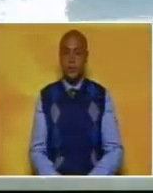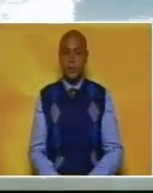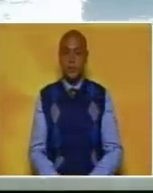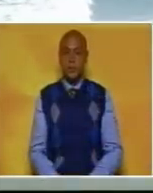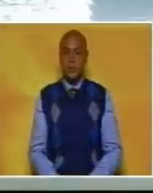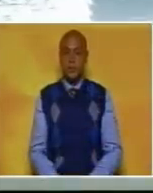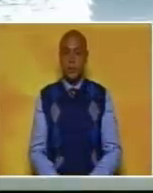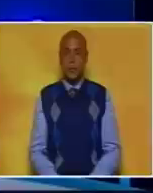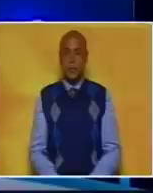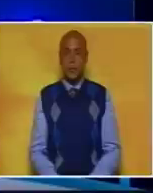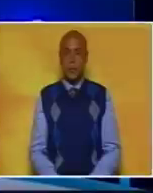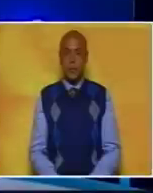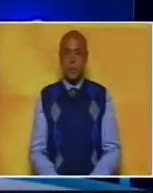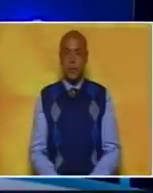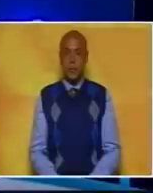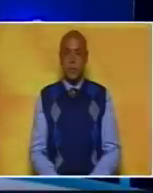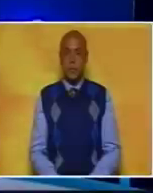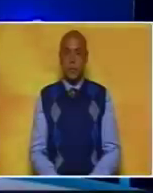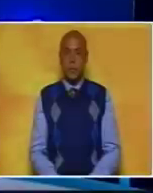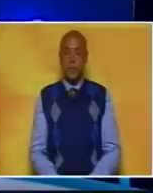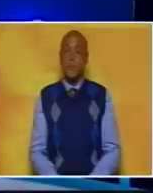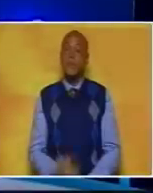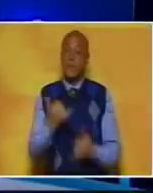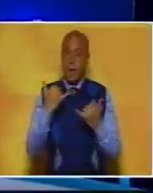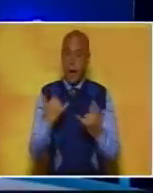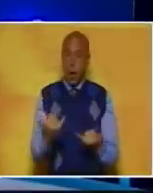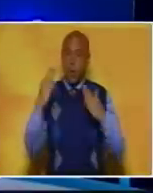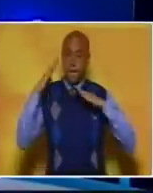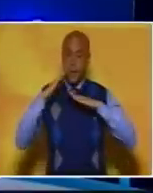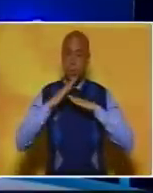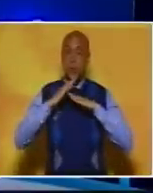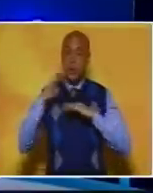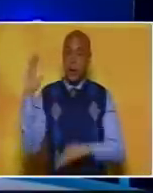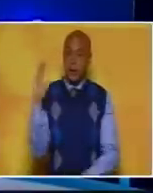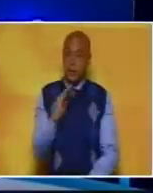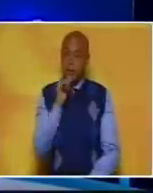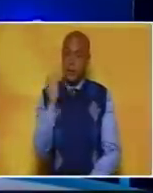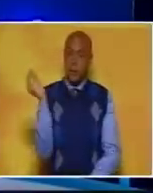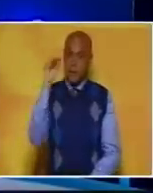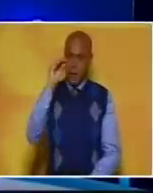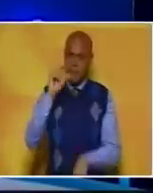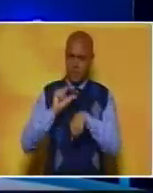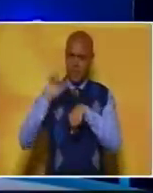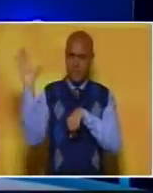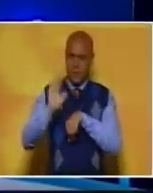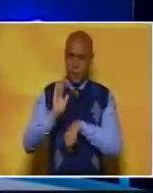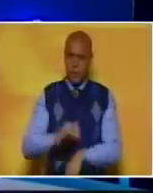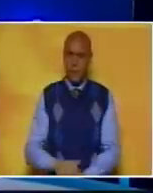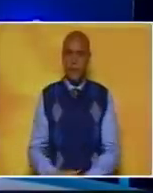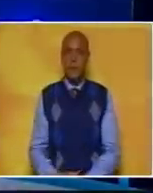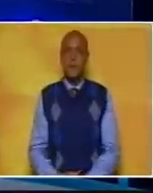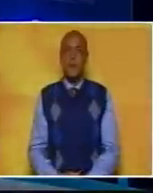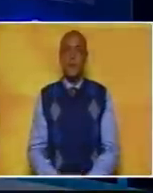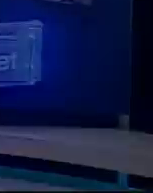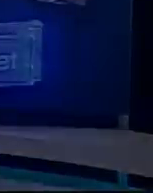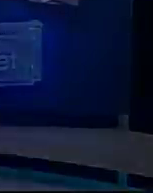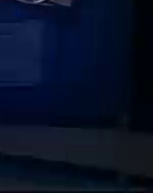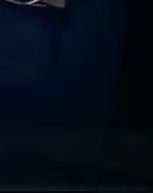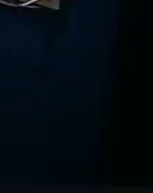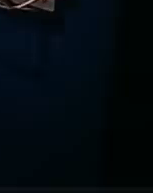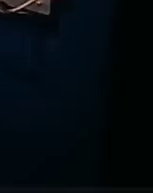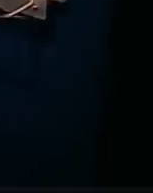Noticiero Venevisión. Hacemos una breve pausa. Al regreso más información, no se aparten, ya volvemos.